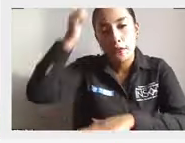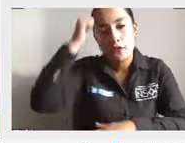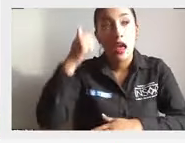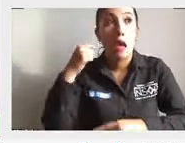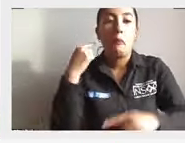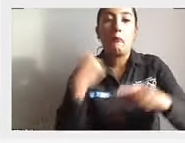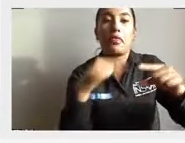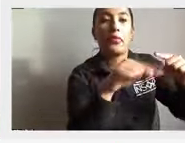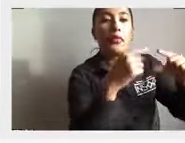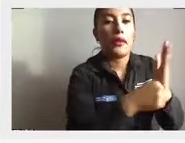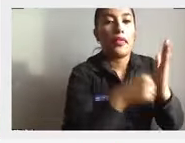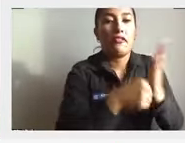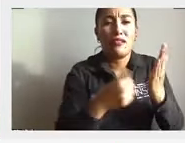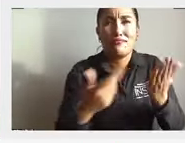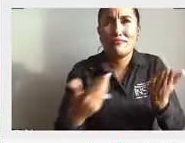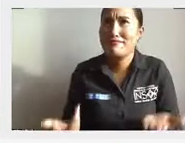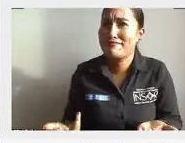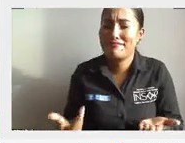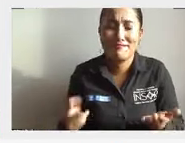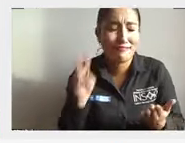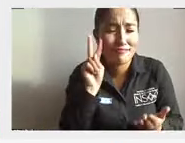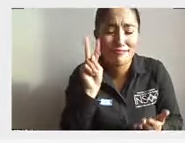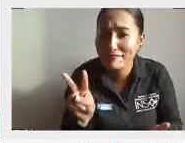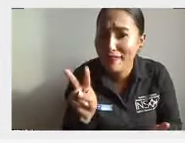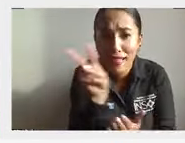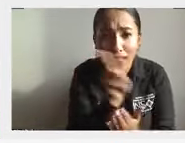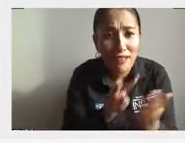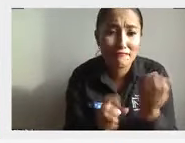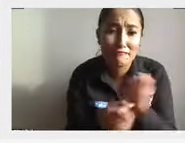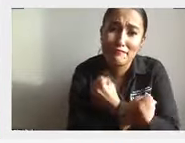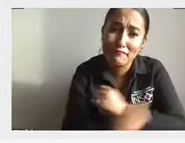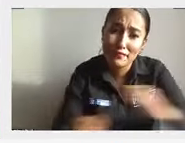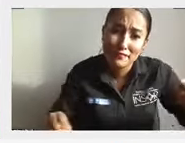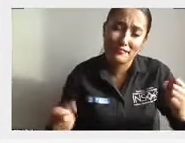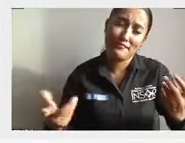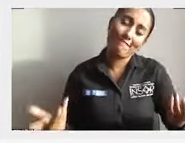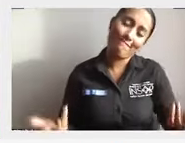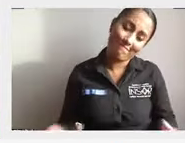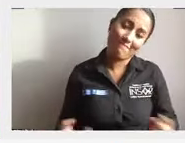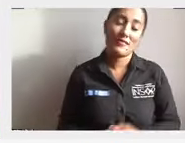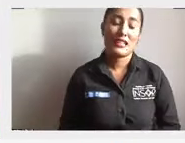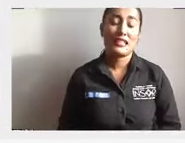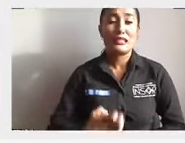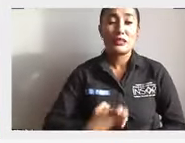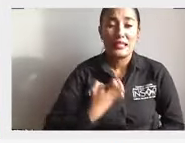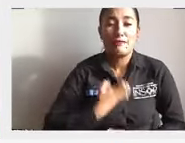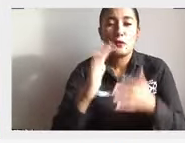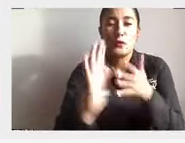podían leer. En fin, son como las cosas que nos han manifestado porque a veces perdemos de vista